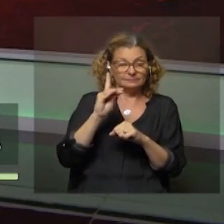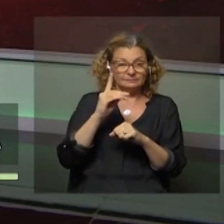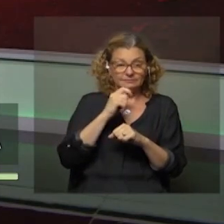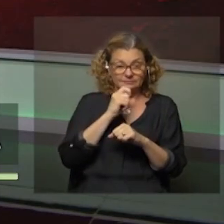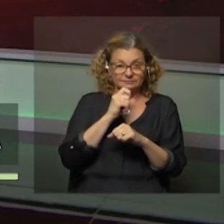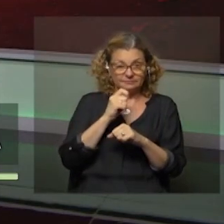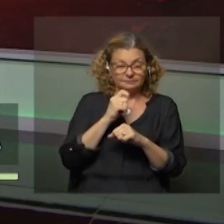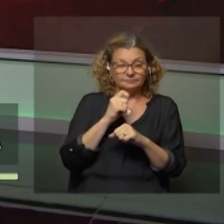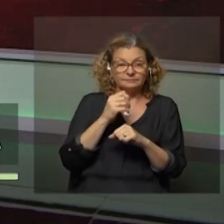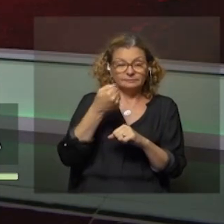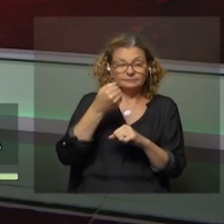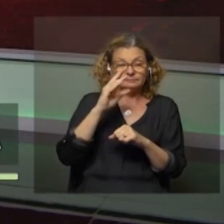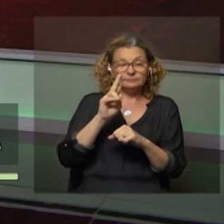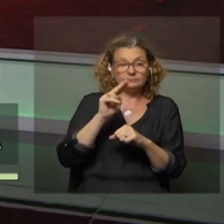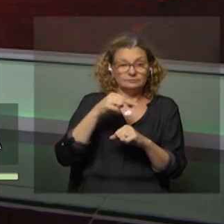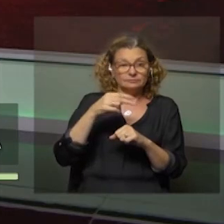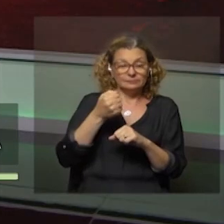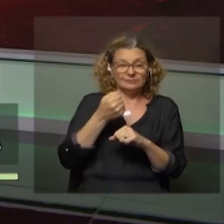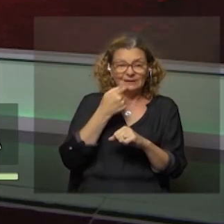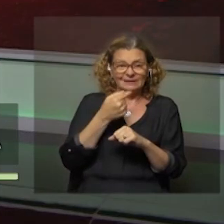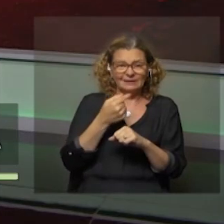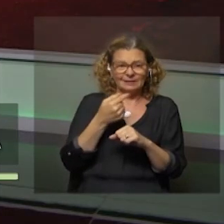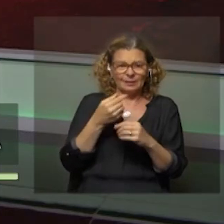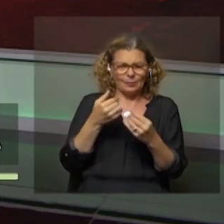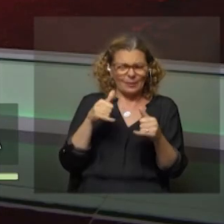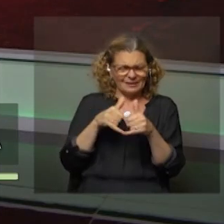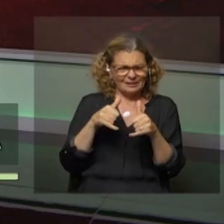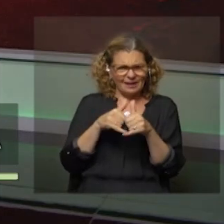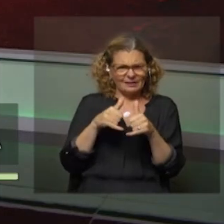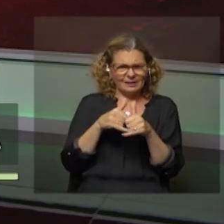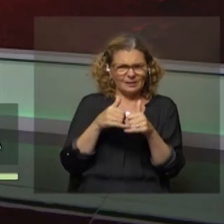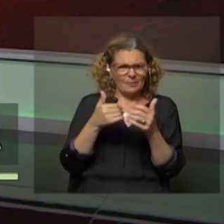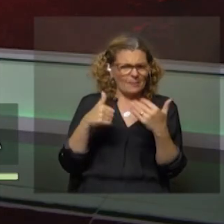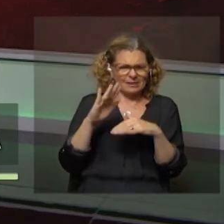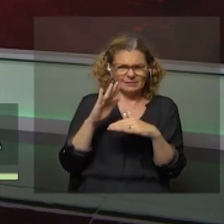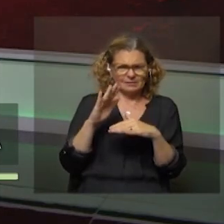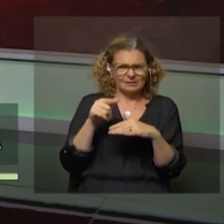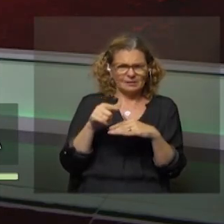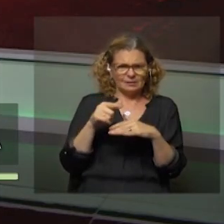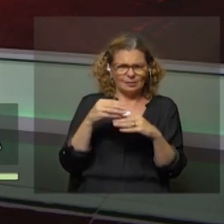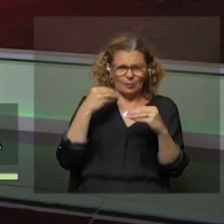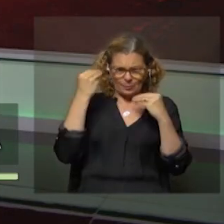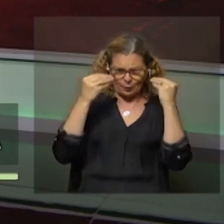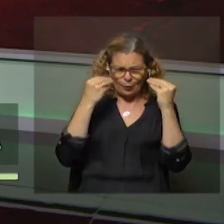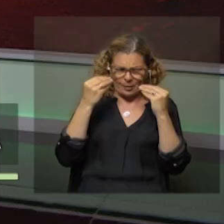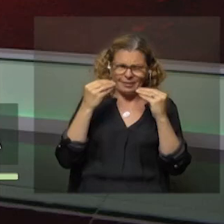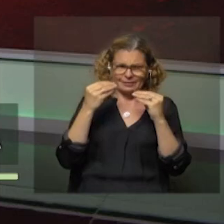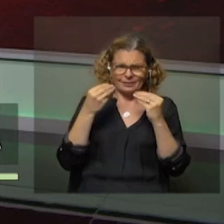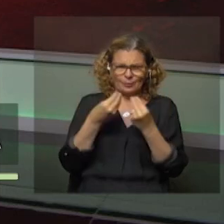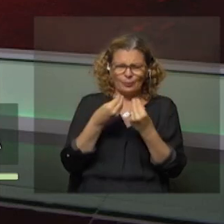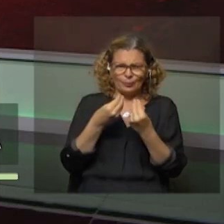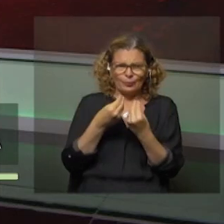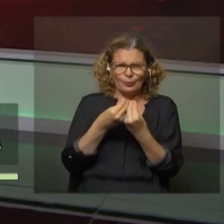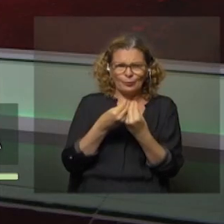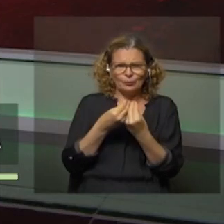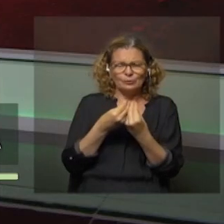de Marcelo Acuña con Alejandro se ven una serie de mensajes que exceden esto que es lo más preocupante evidentemente pero que tienen que